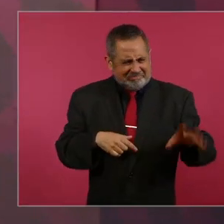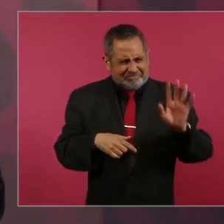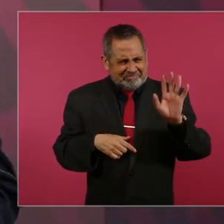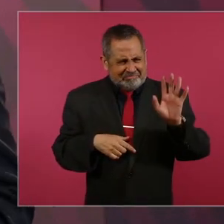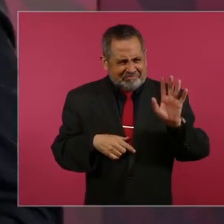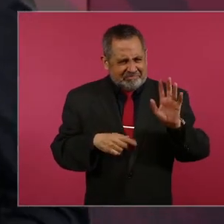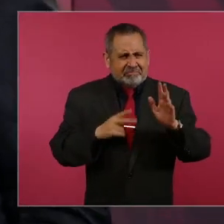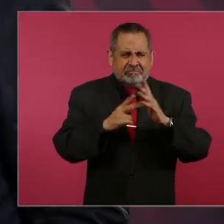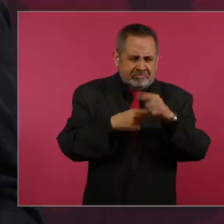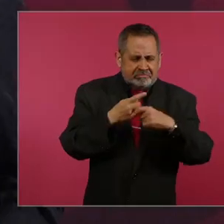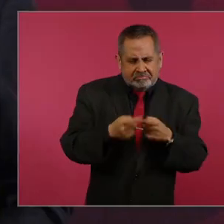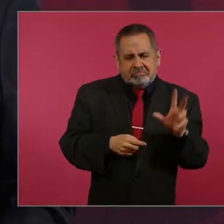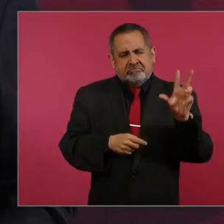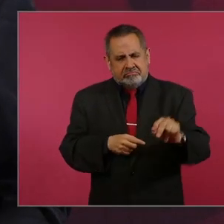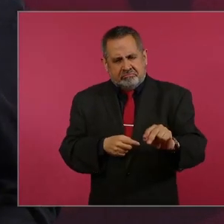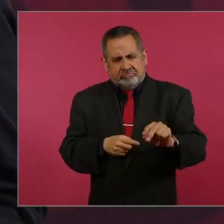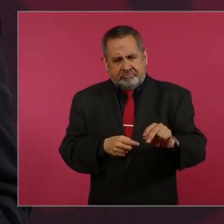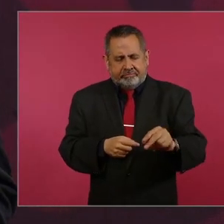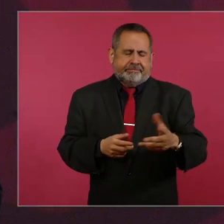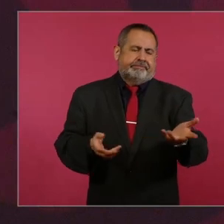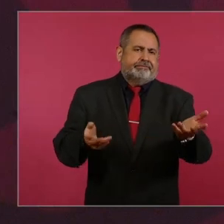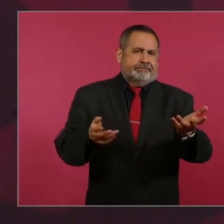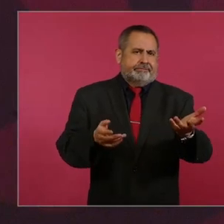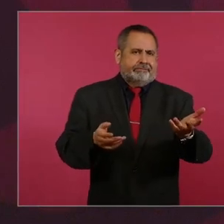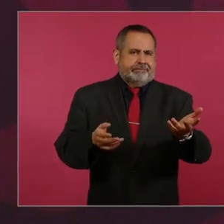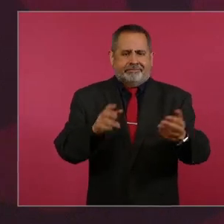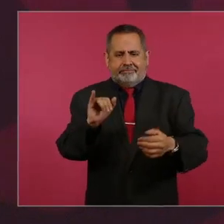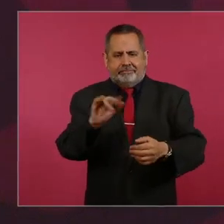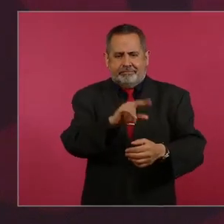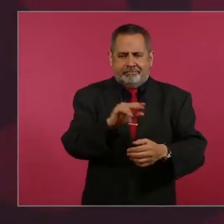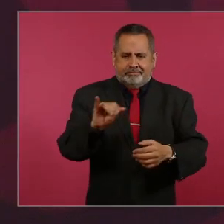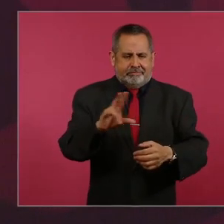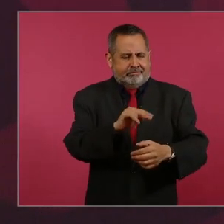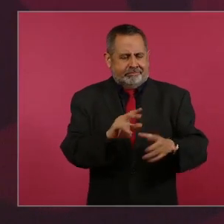volvieron a negar la